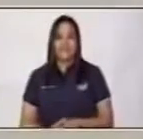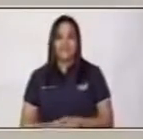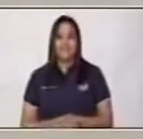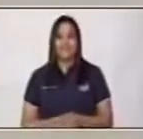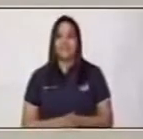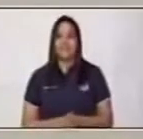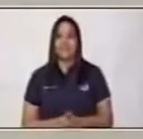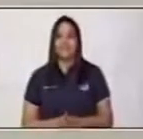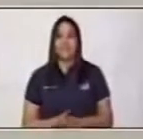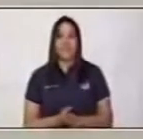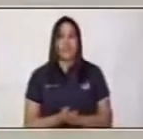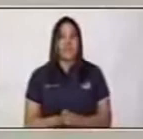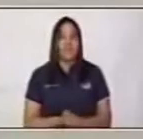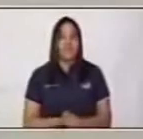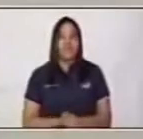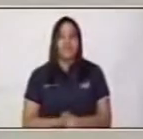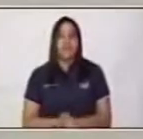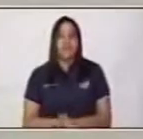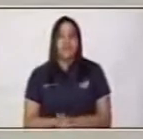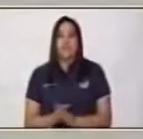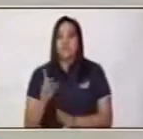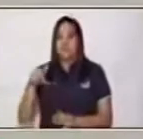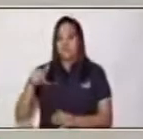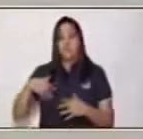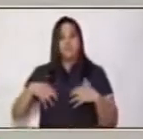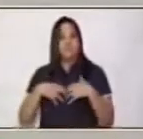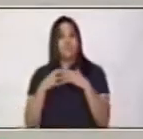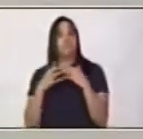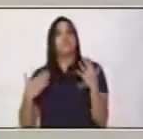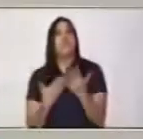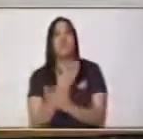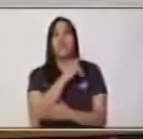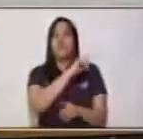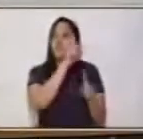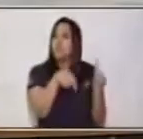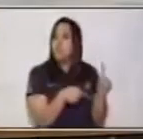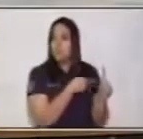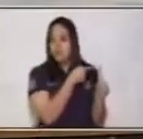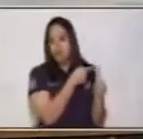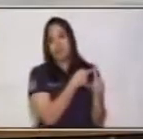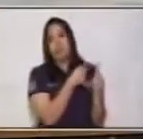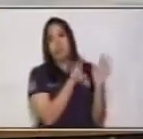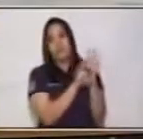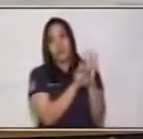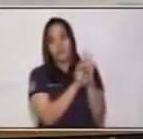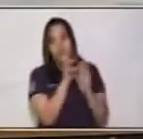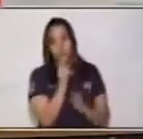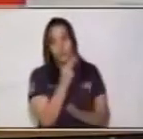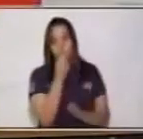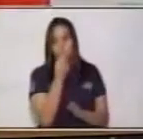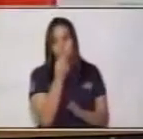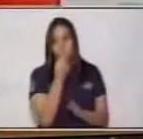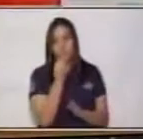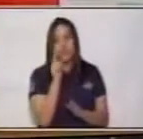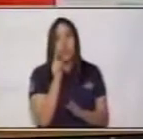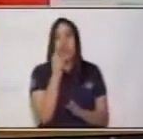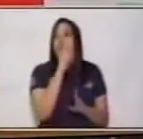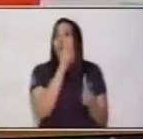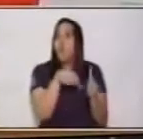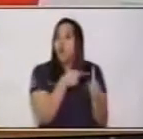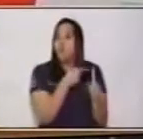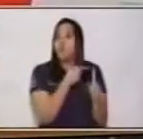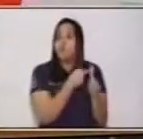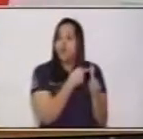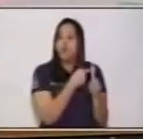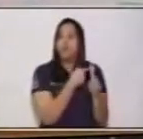Vamos a crear en una suma, el ejemplo número 2, una suma para